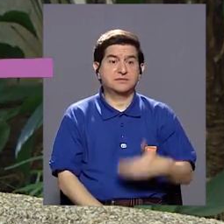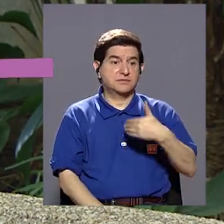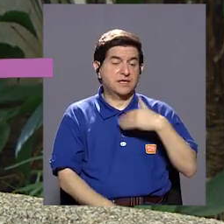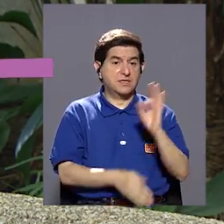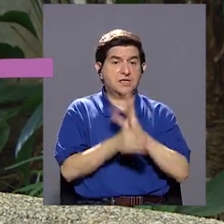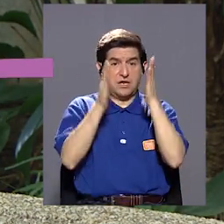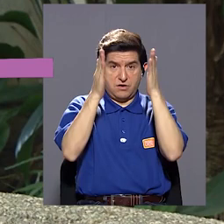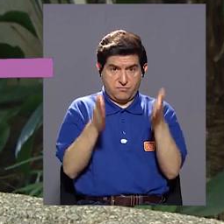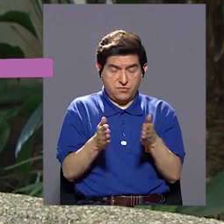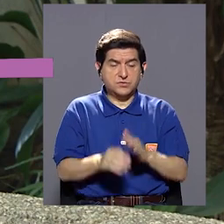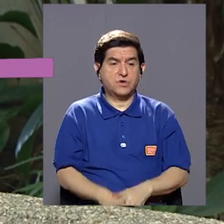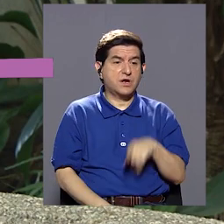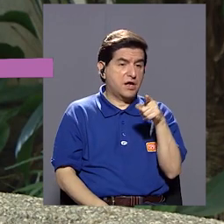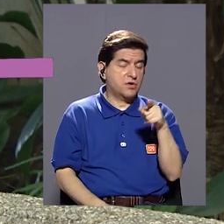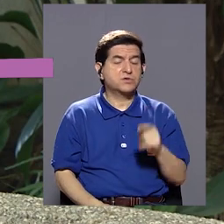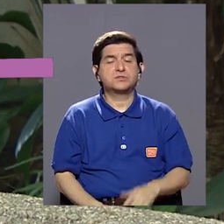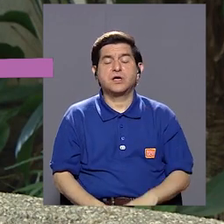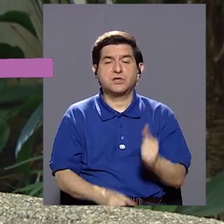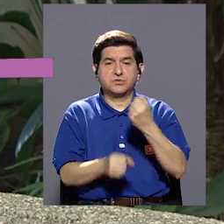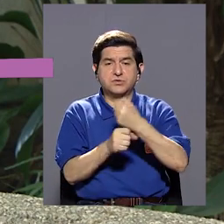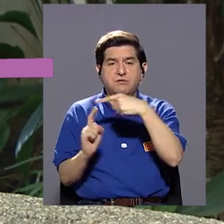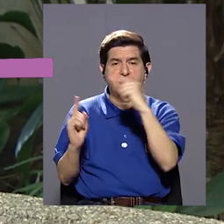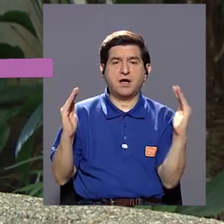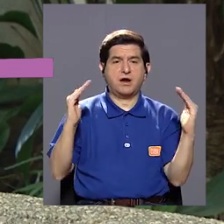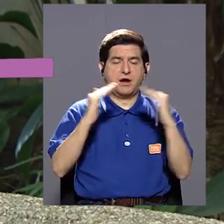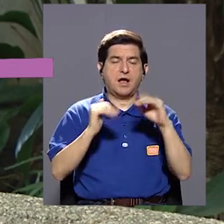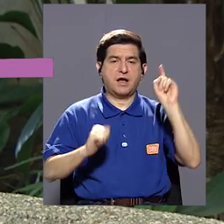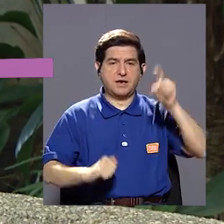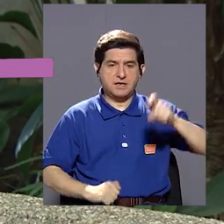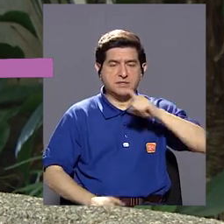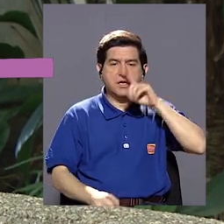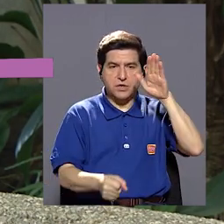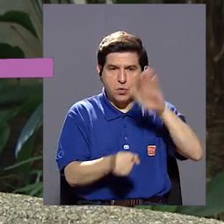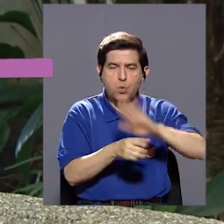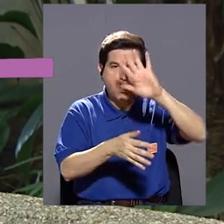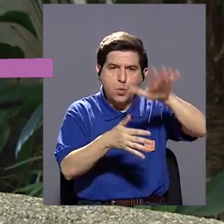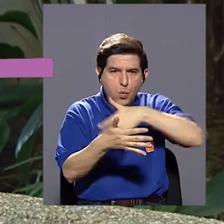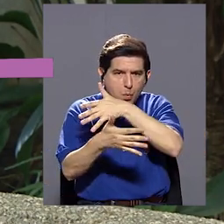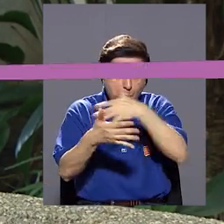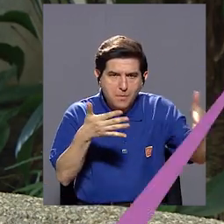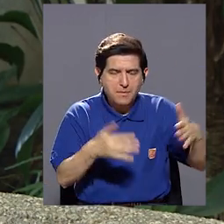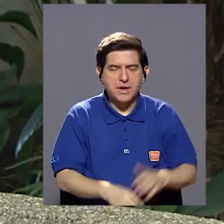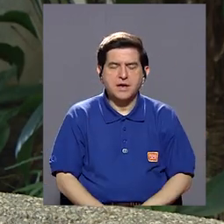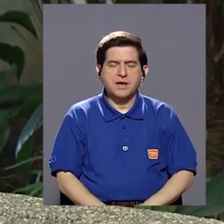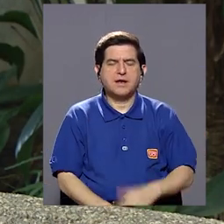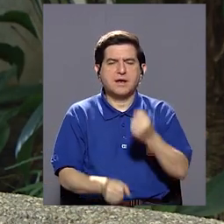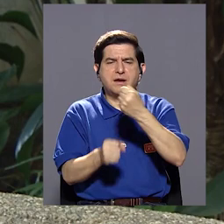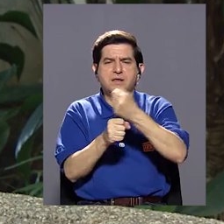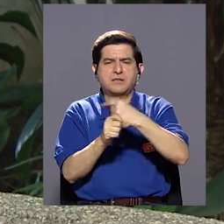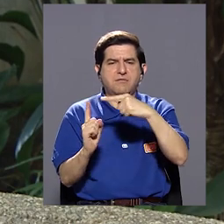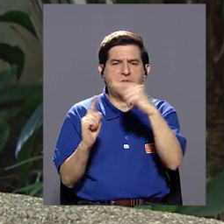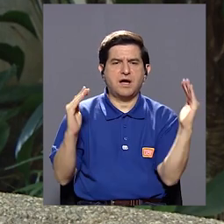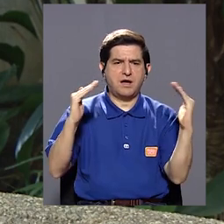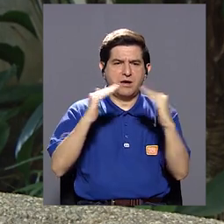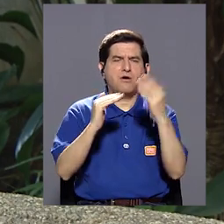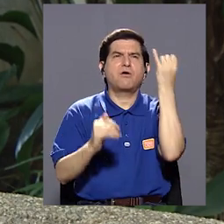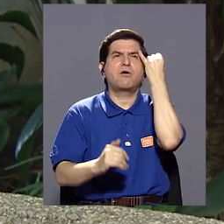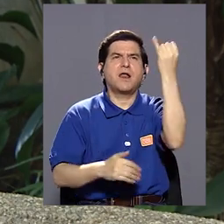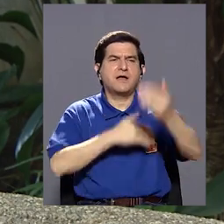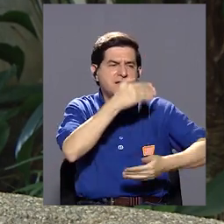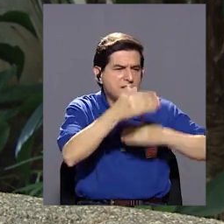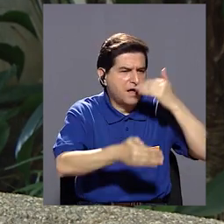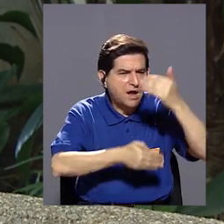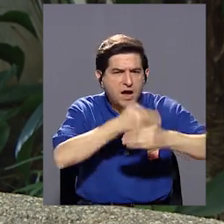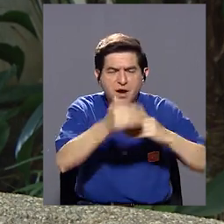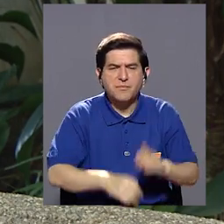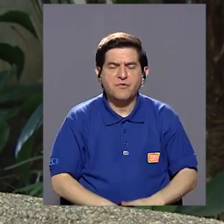tienen funcionarios que realizan teletrabajo, tienen que seguir esa jornada. El teletrabajo se ha concebido como un